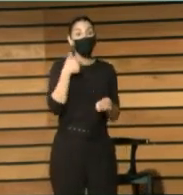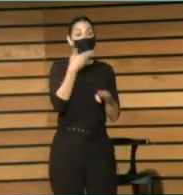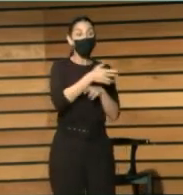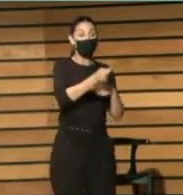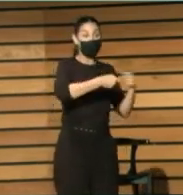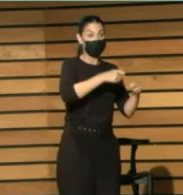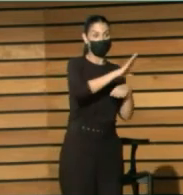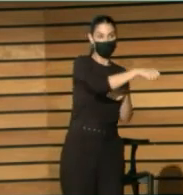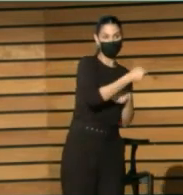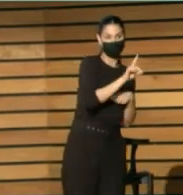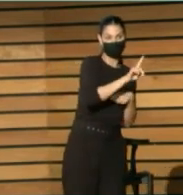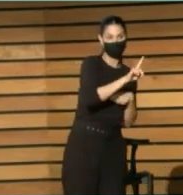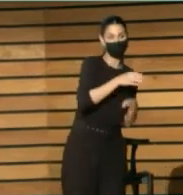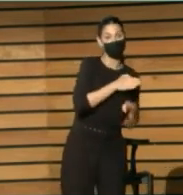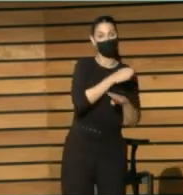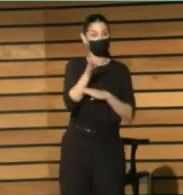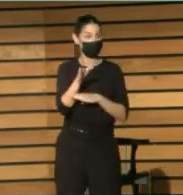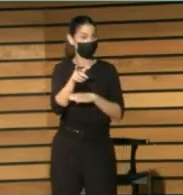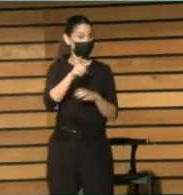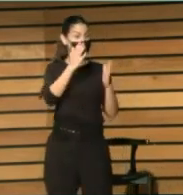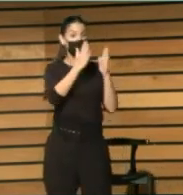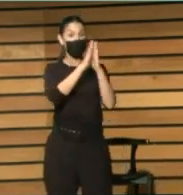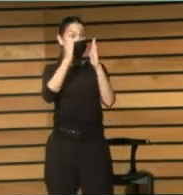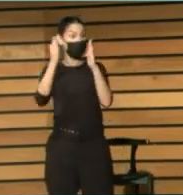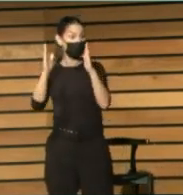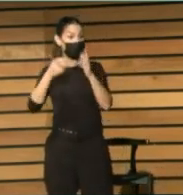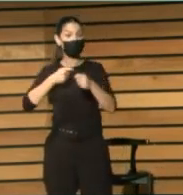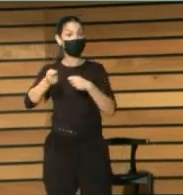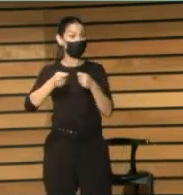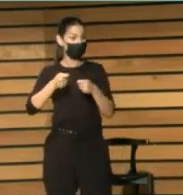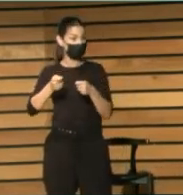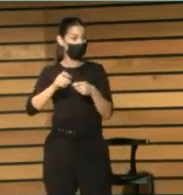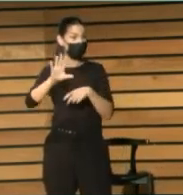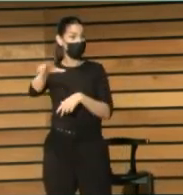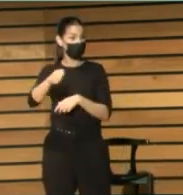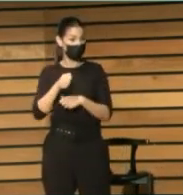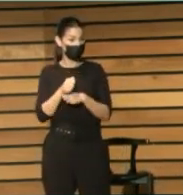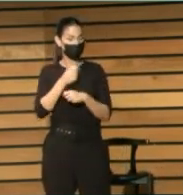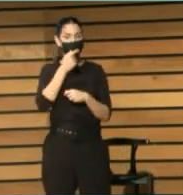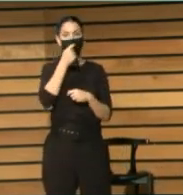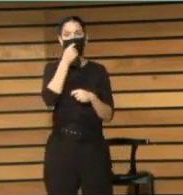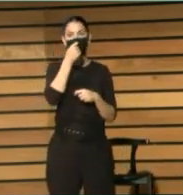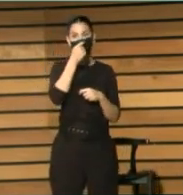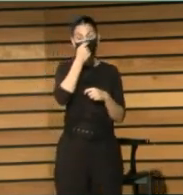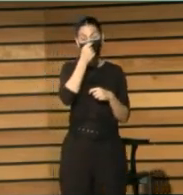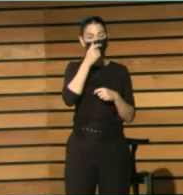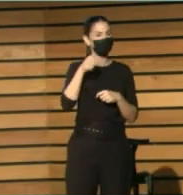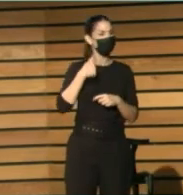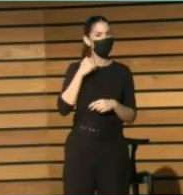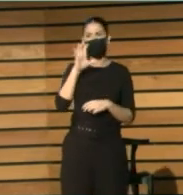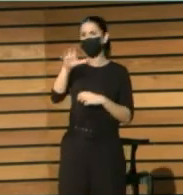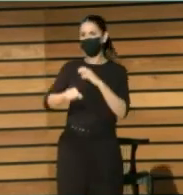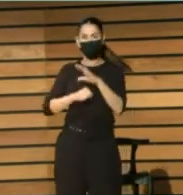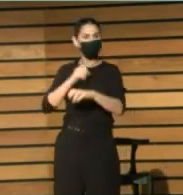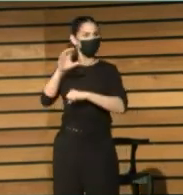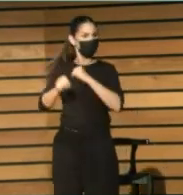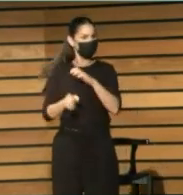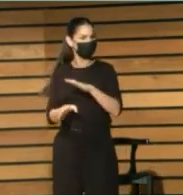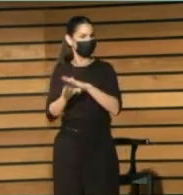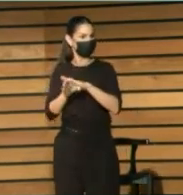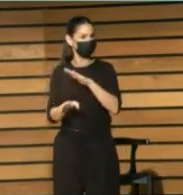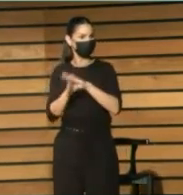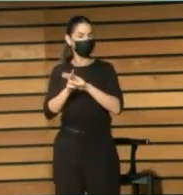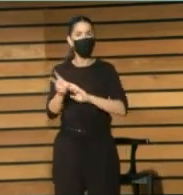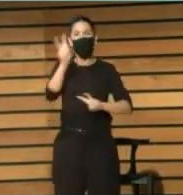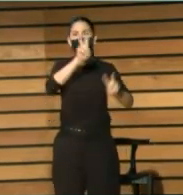Luis y compré todo lo que hubiera de Miguel de Unamuno. Y luego seguí comprando y comprando, buscando en las